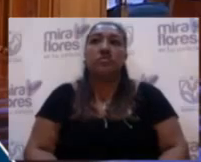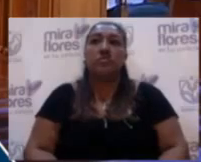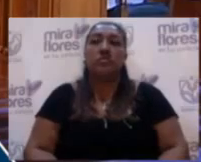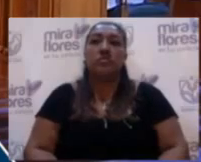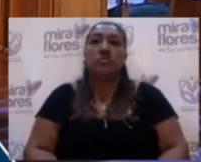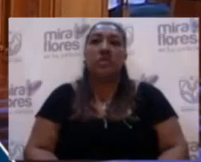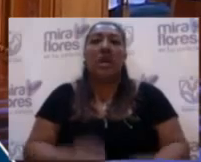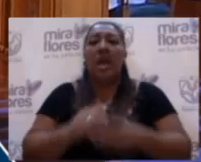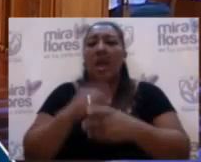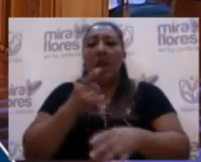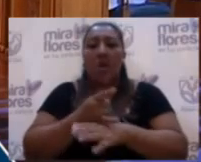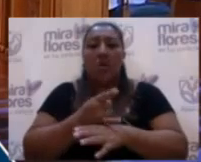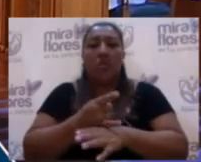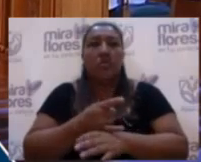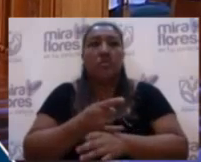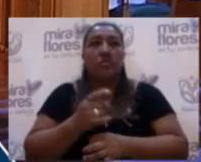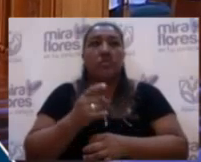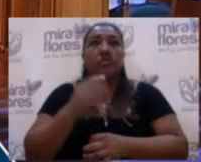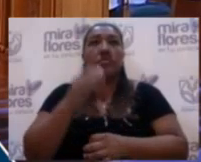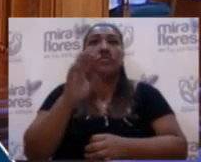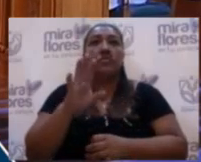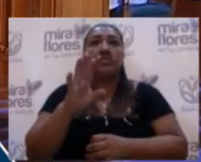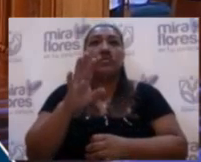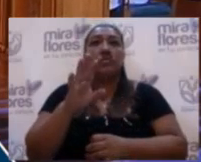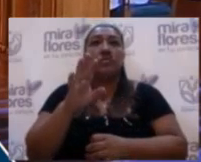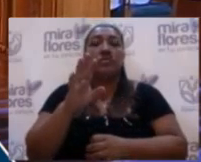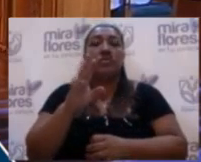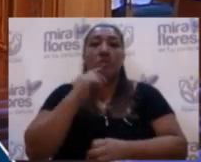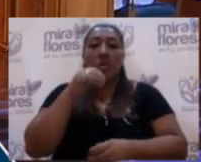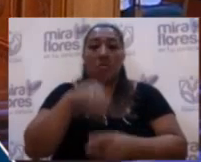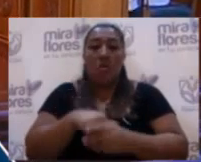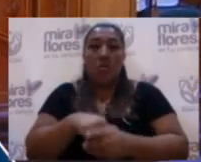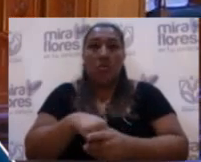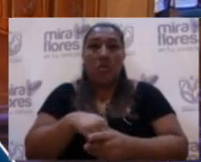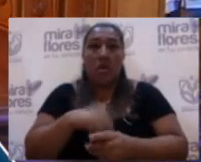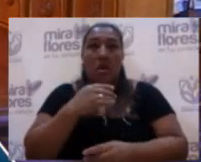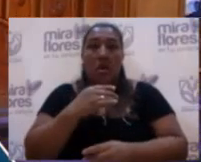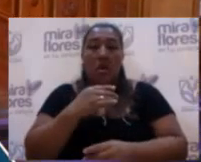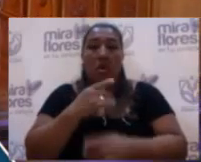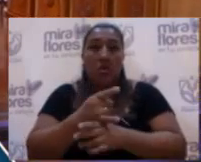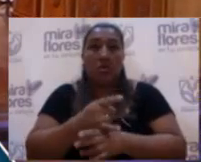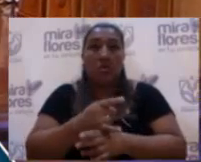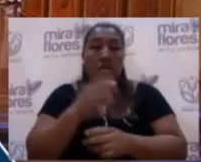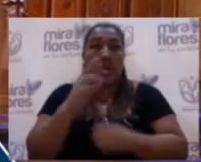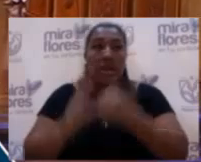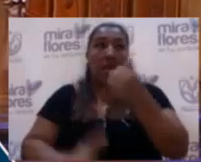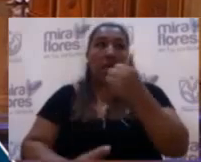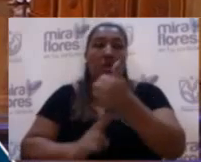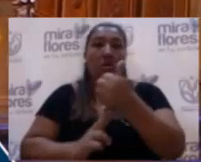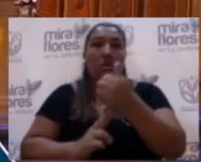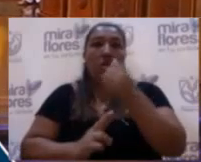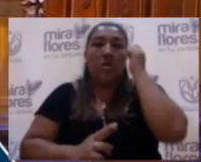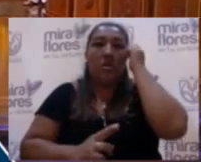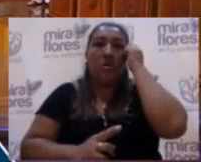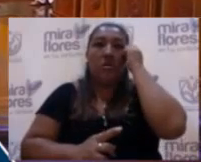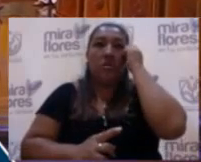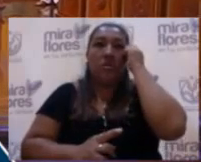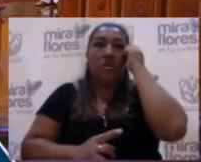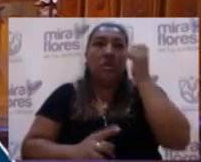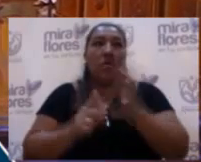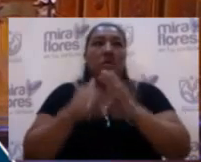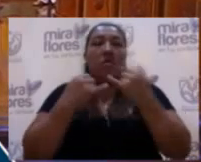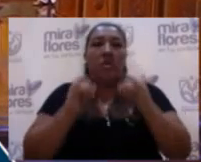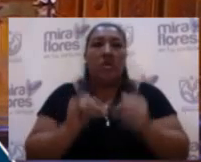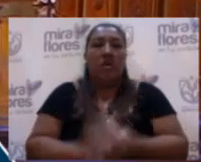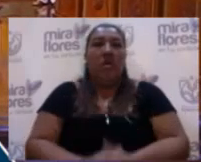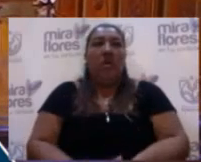En contra. Ya, estoy okay, en contra de que venga. Entonces acá todos votan a favor y el voto en contra del regidor de Albertis. Muchas gracias. Se le entregará la